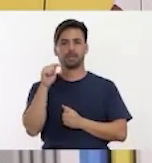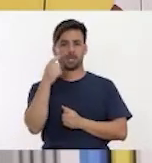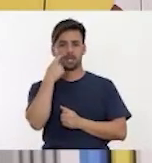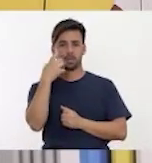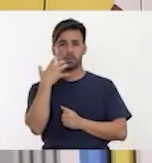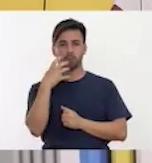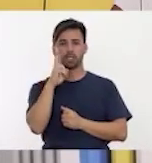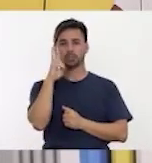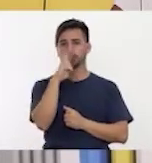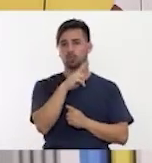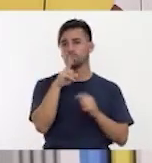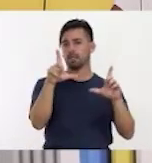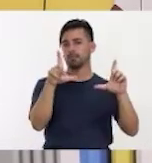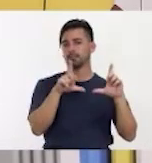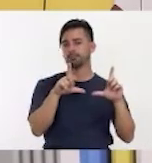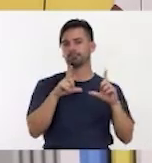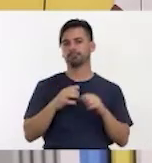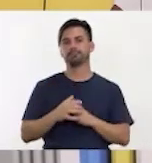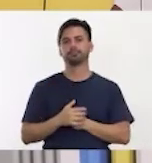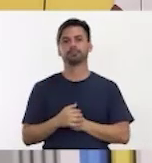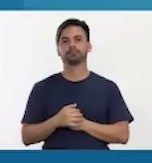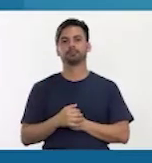destacando, como les muestro en pantalla,